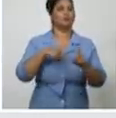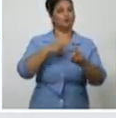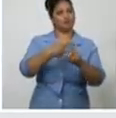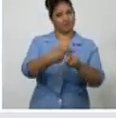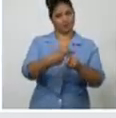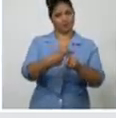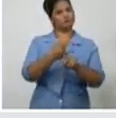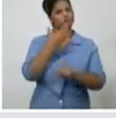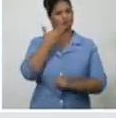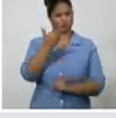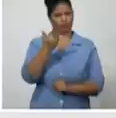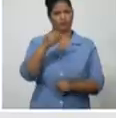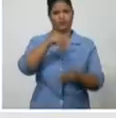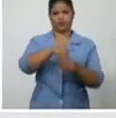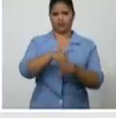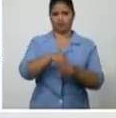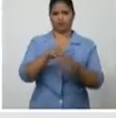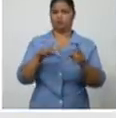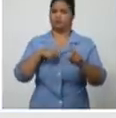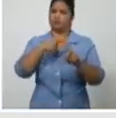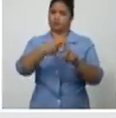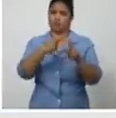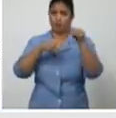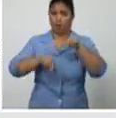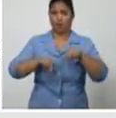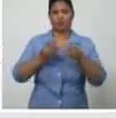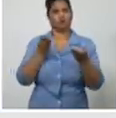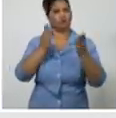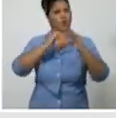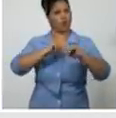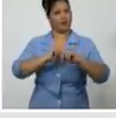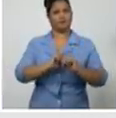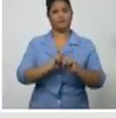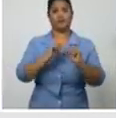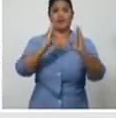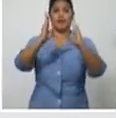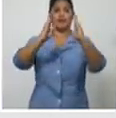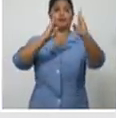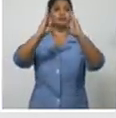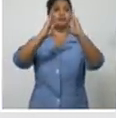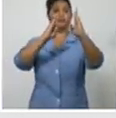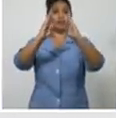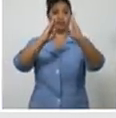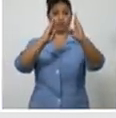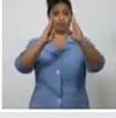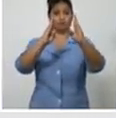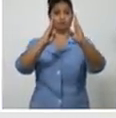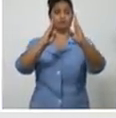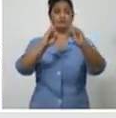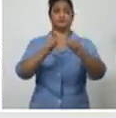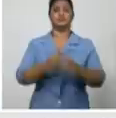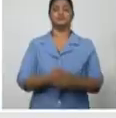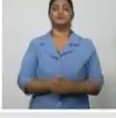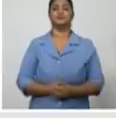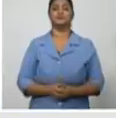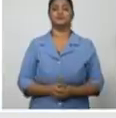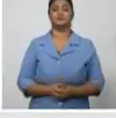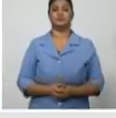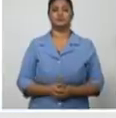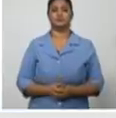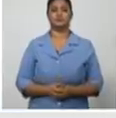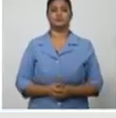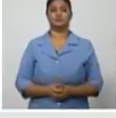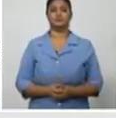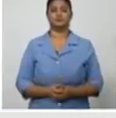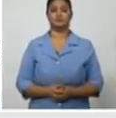su territorio. En el centro, como también nos ayudan estos gráficos, pues